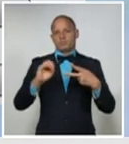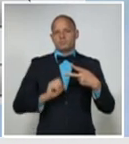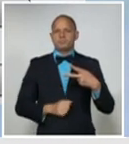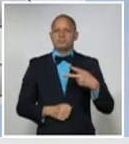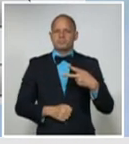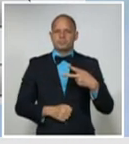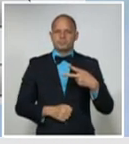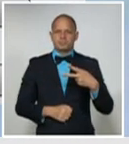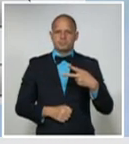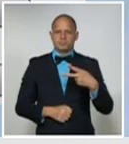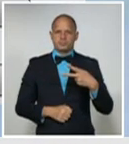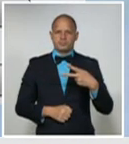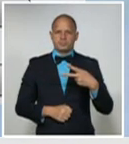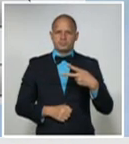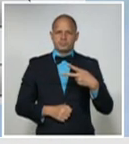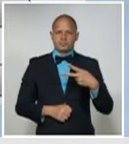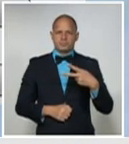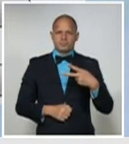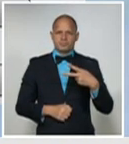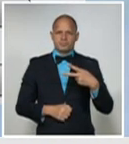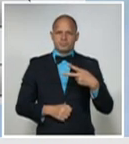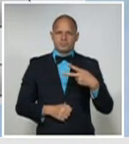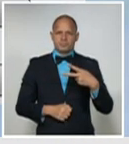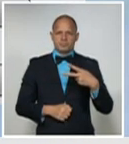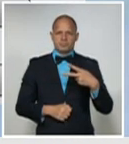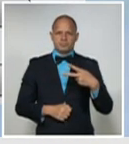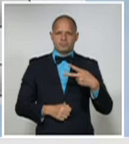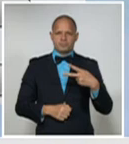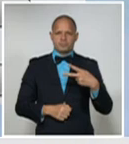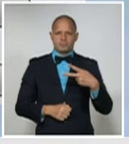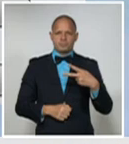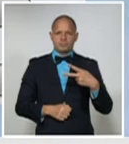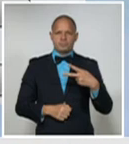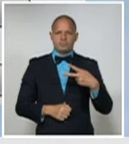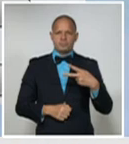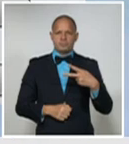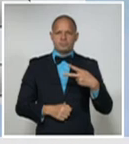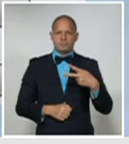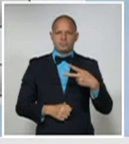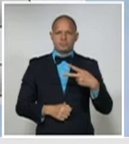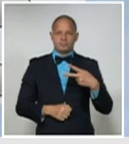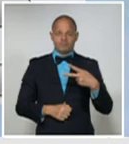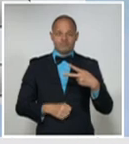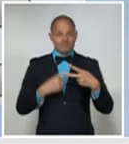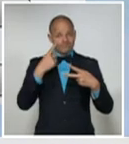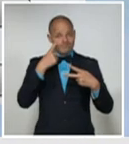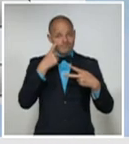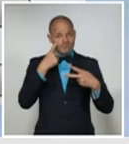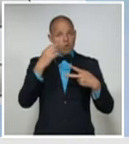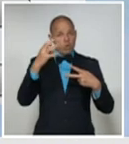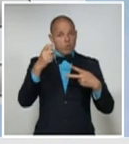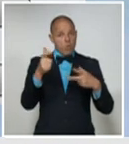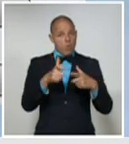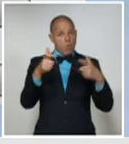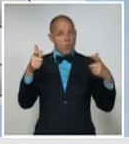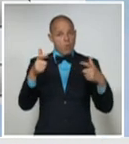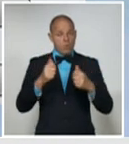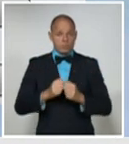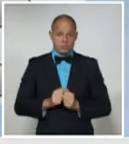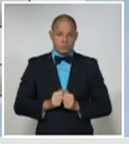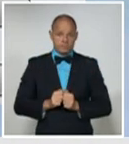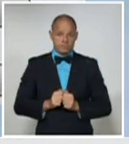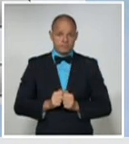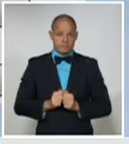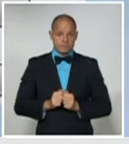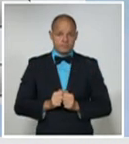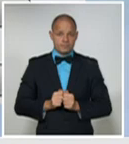950 personas con COVID-19 en Cuba, un número elevado. Esto